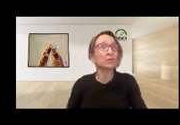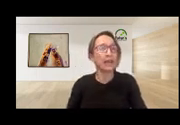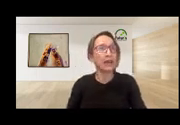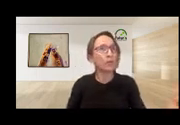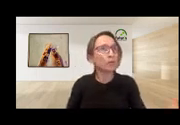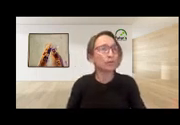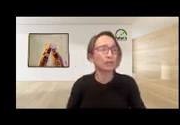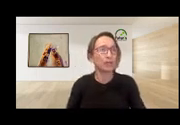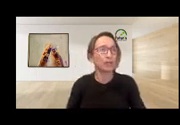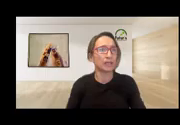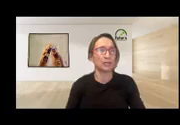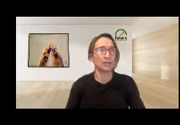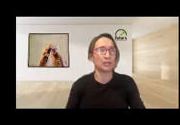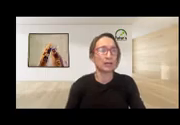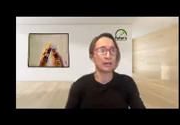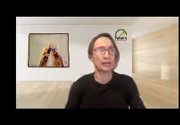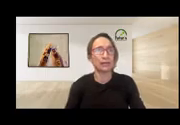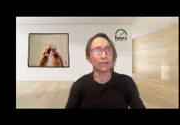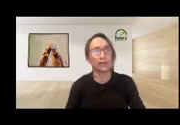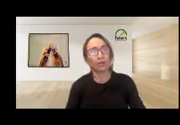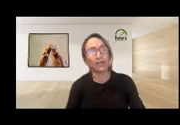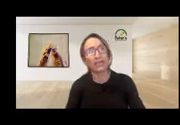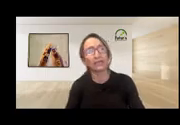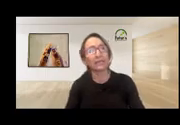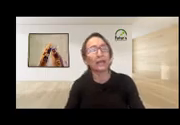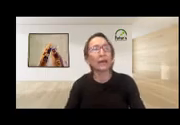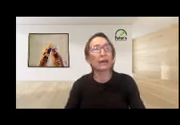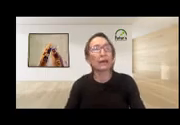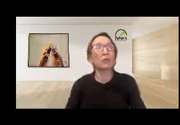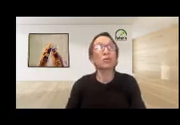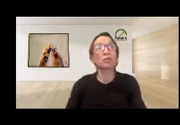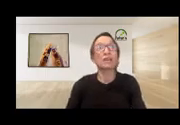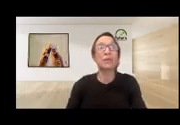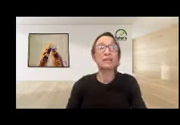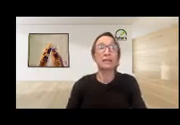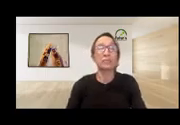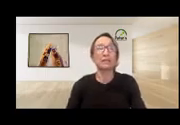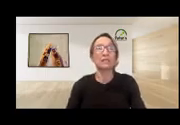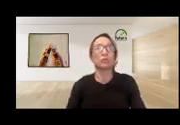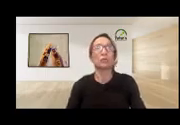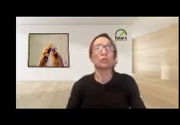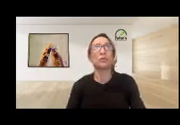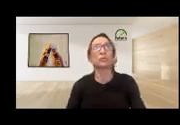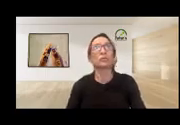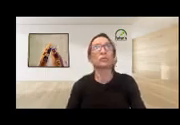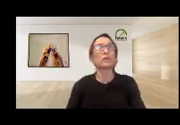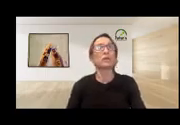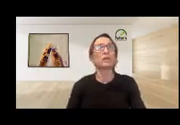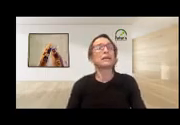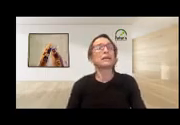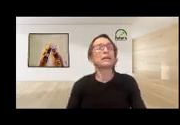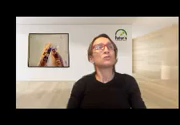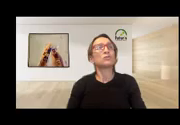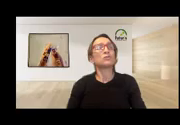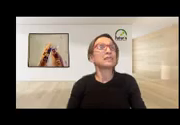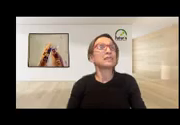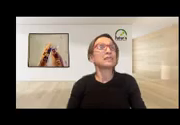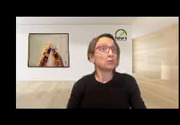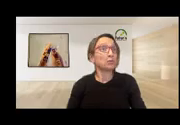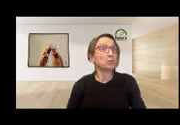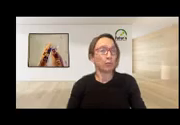de momentos, de cambios, de glaciación a periodos calientes, porque nos habla también